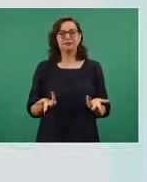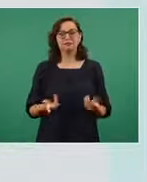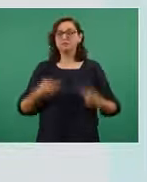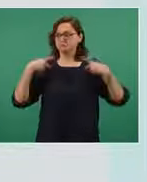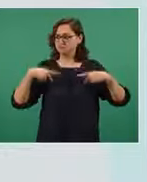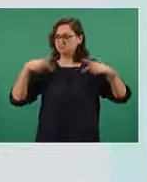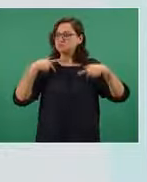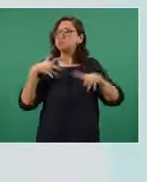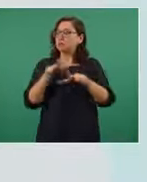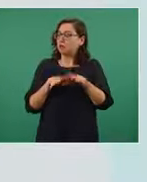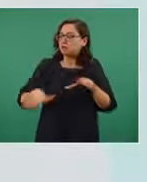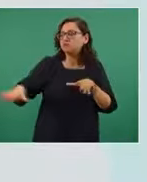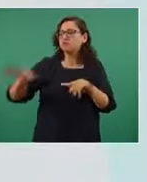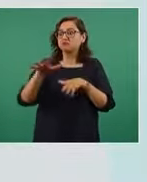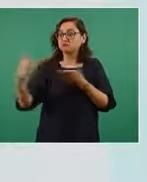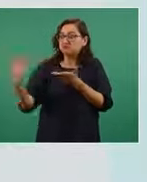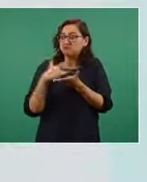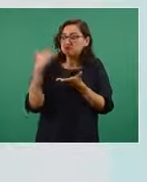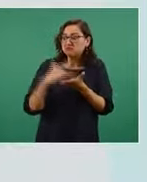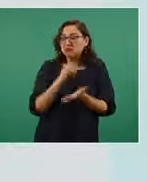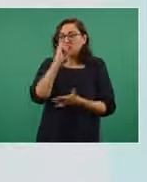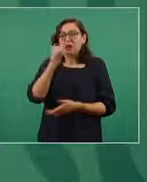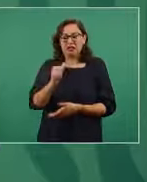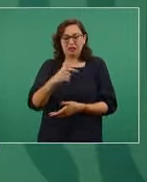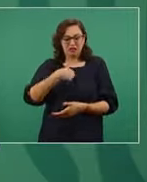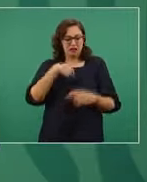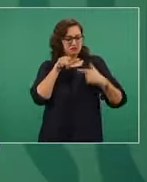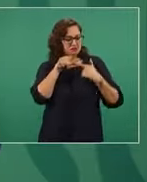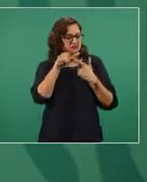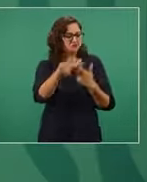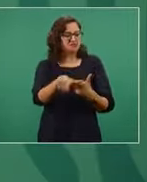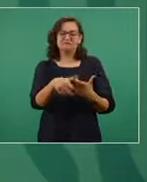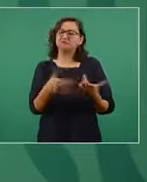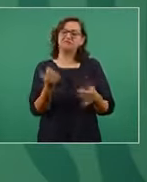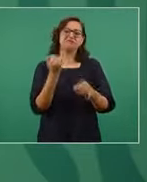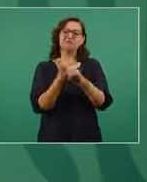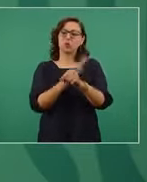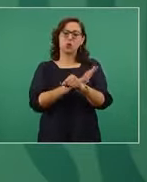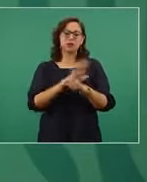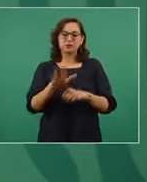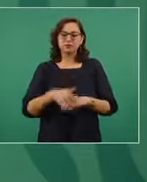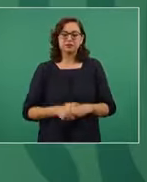con el apoyo del pueblo. Pero es distinto